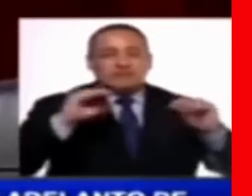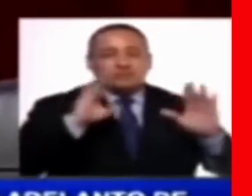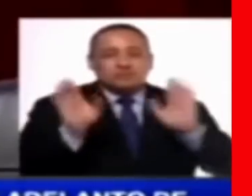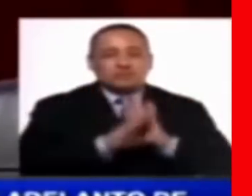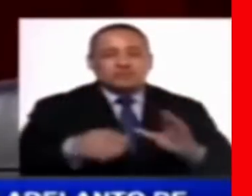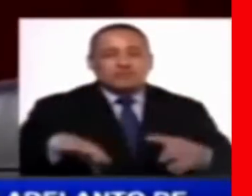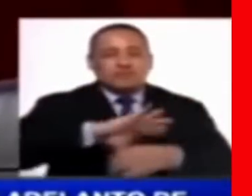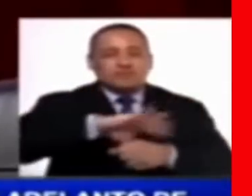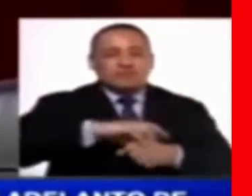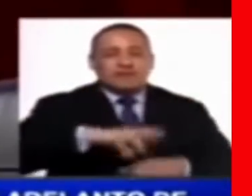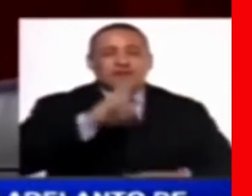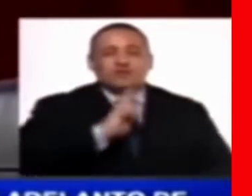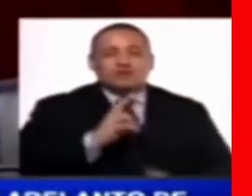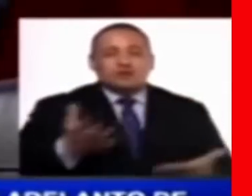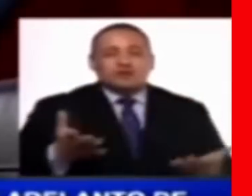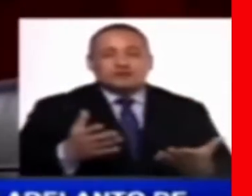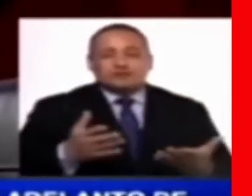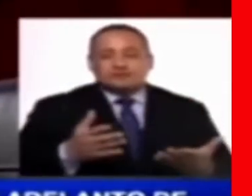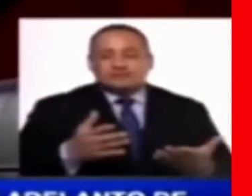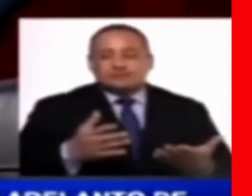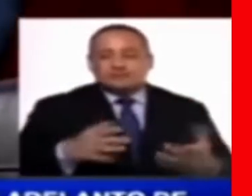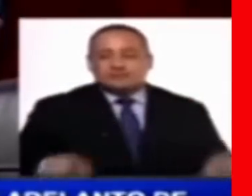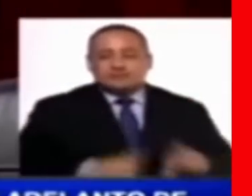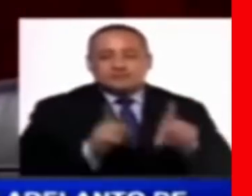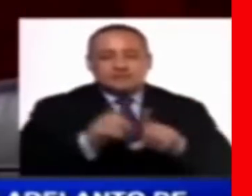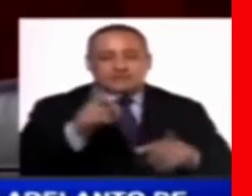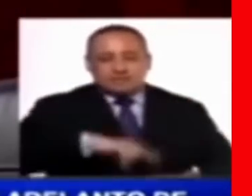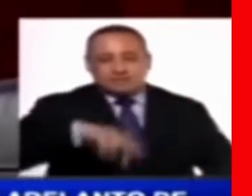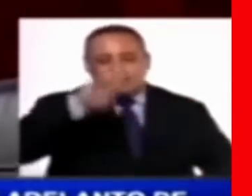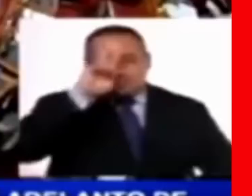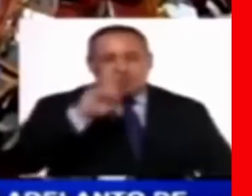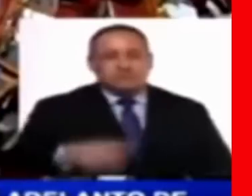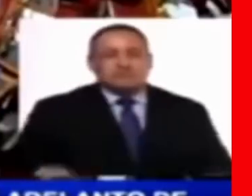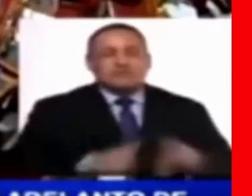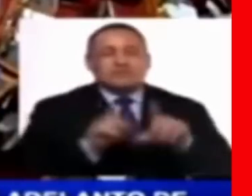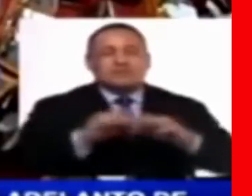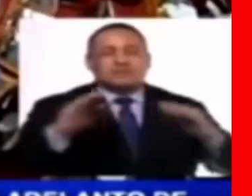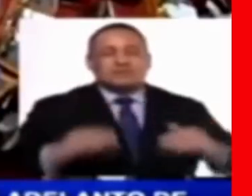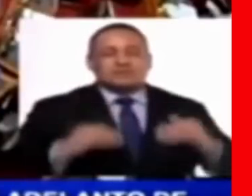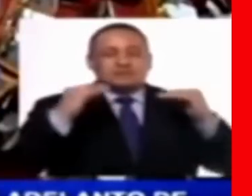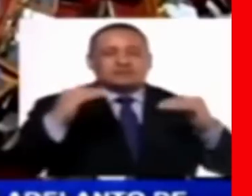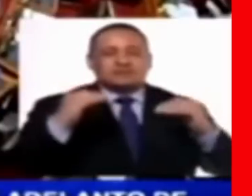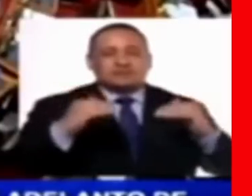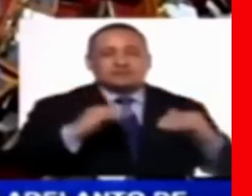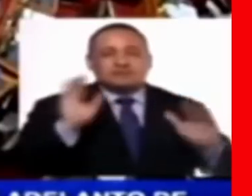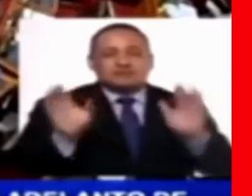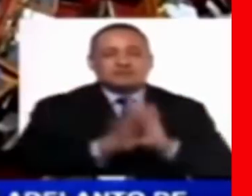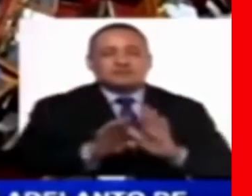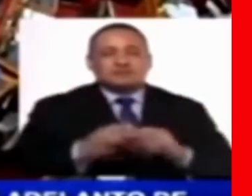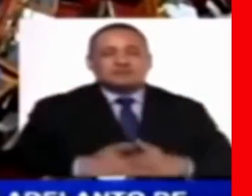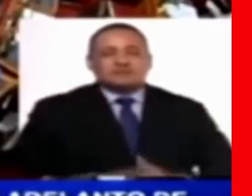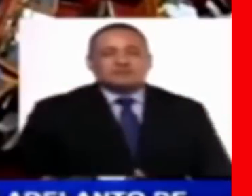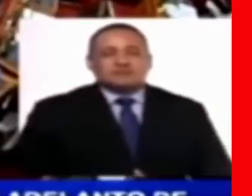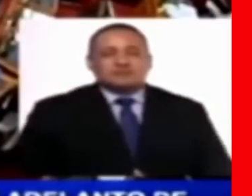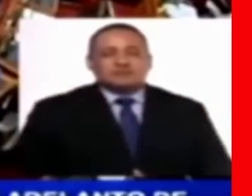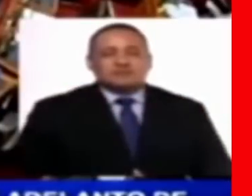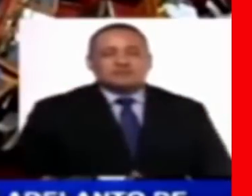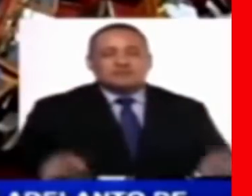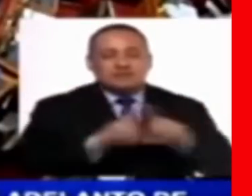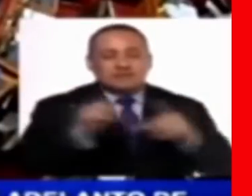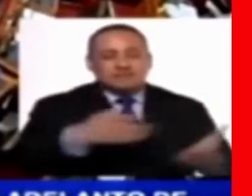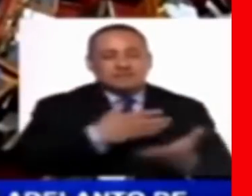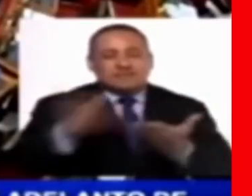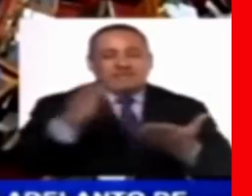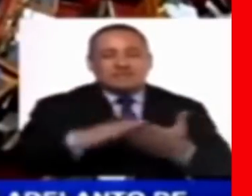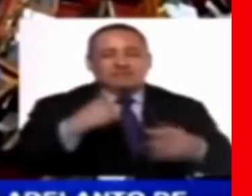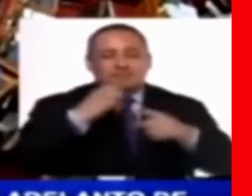roja, pensaría no, lo mismo. La bandera acá es la peruana. Limitémonos a eso. No es mantel de chifa la Wiphala. No